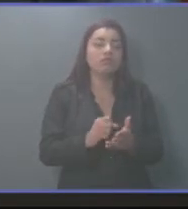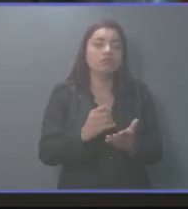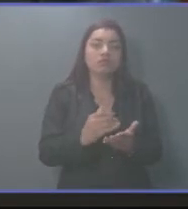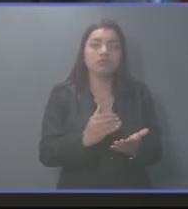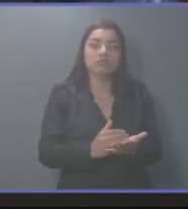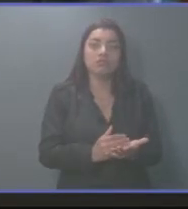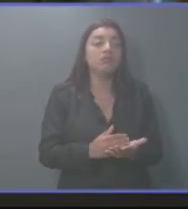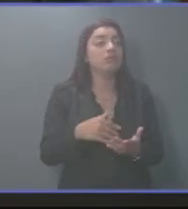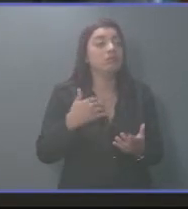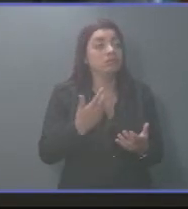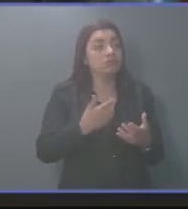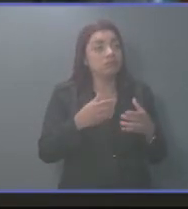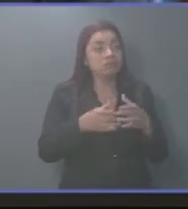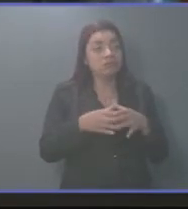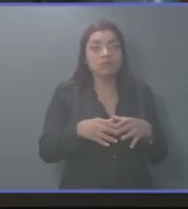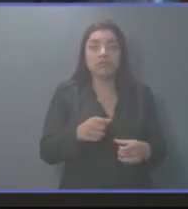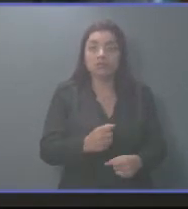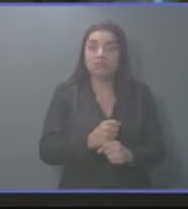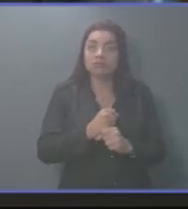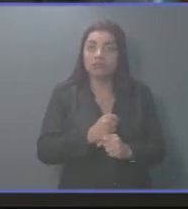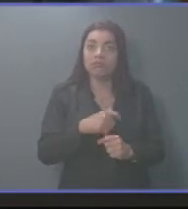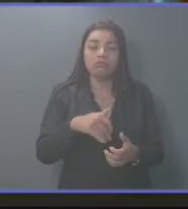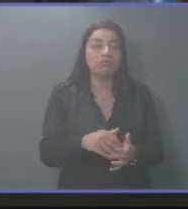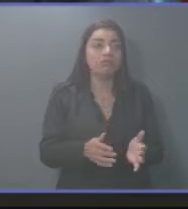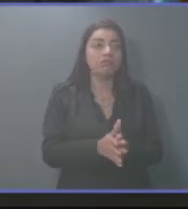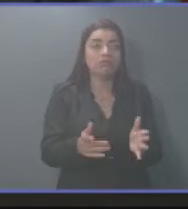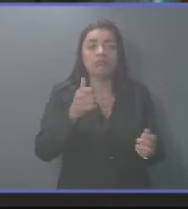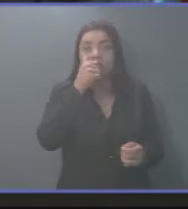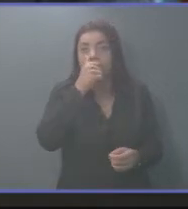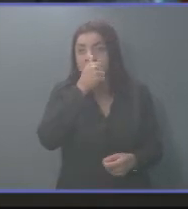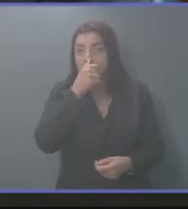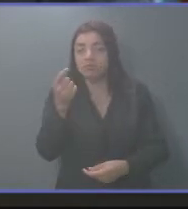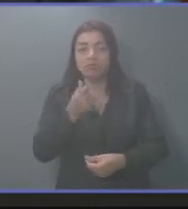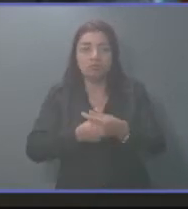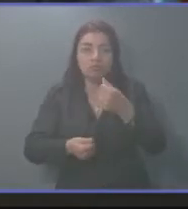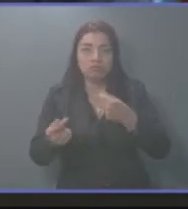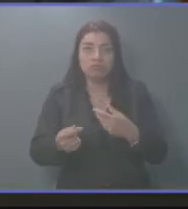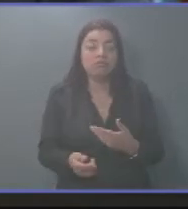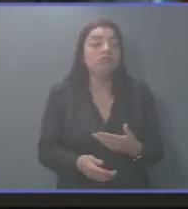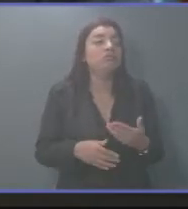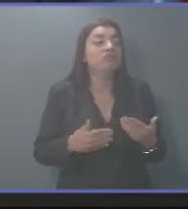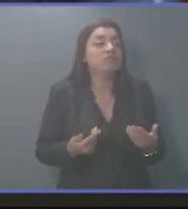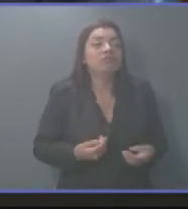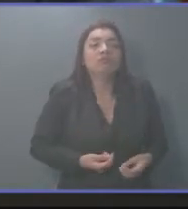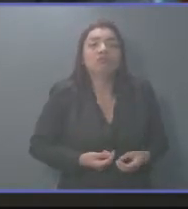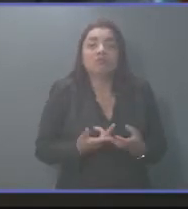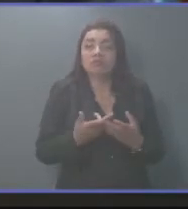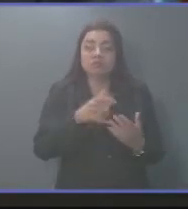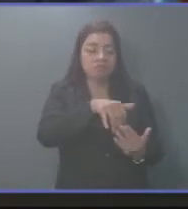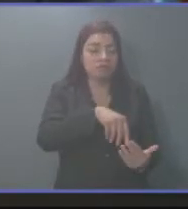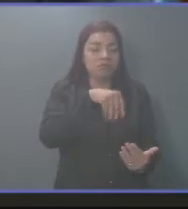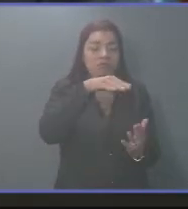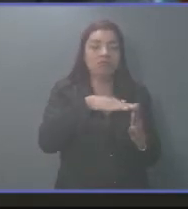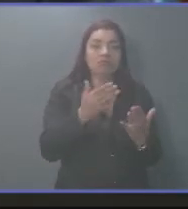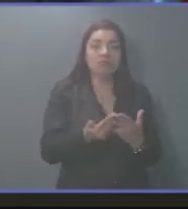presente, la Comisión de Seguridad Pública y Combate a la Narcoactividad se refiere al